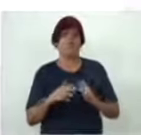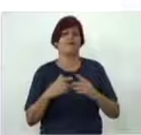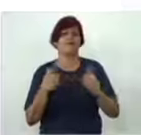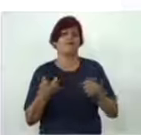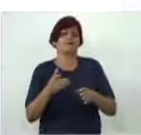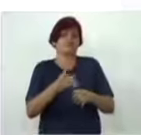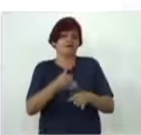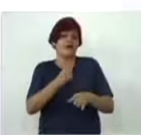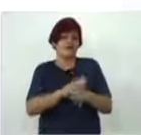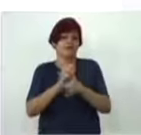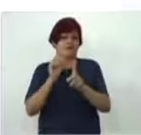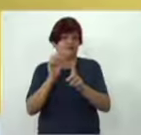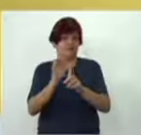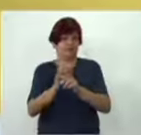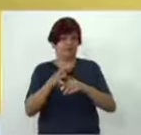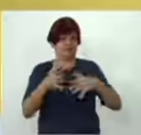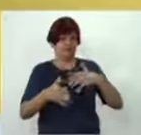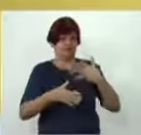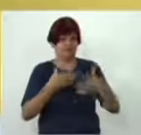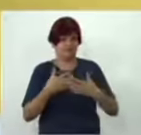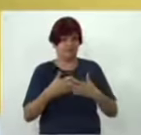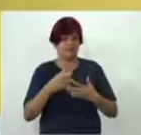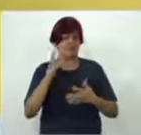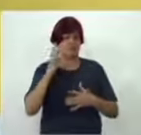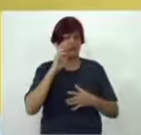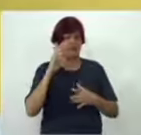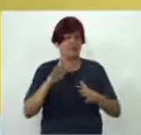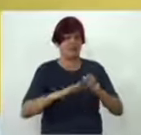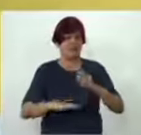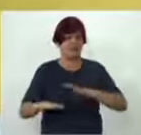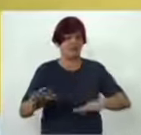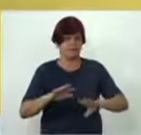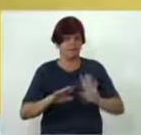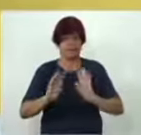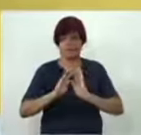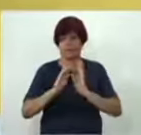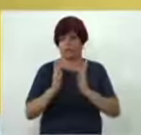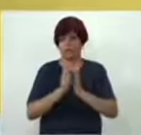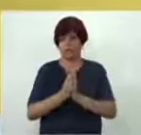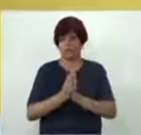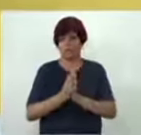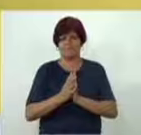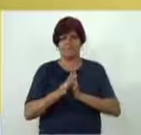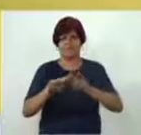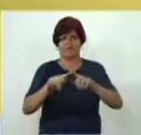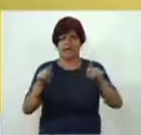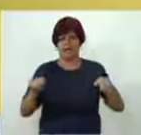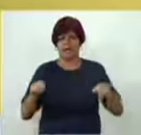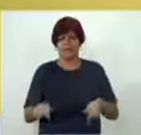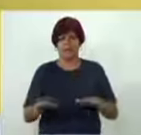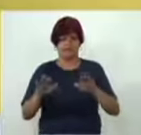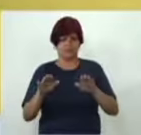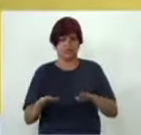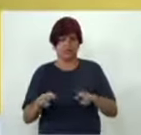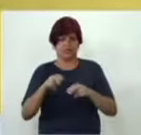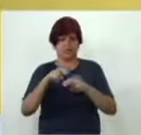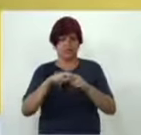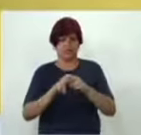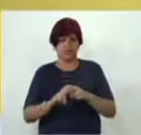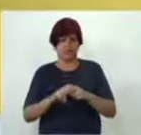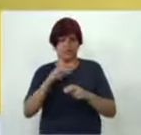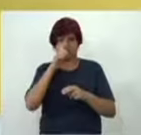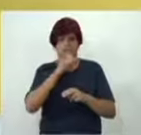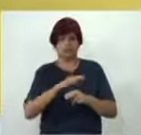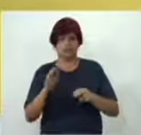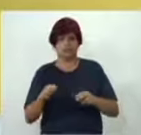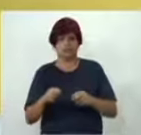de comenzar la actividad, recuerden que hay que crear las condiciones, cómo ubico las mesas, dónde van a estar ubicados los niños, cómo